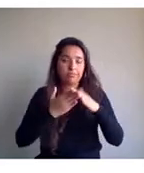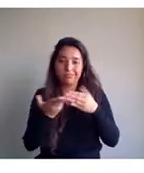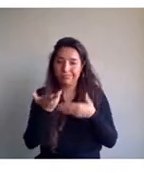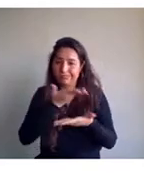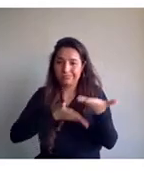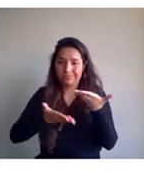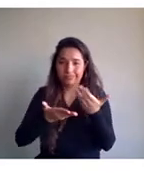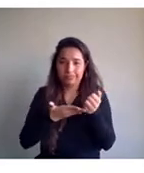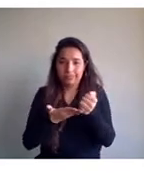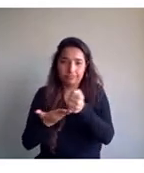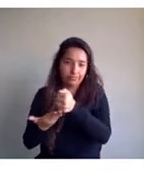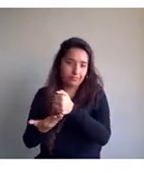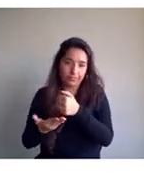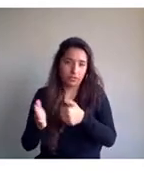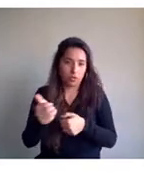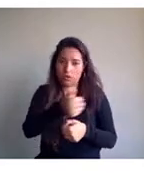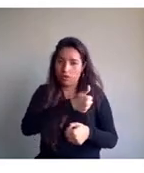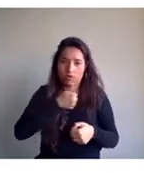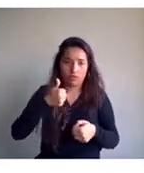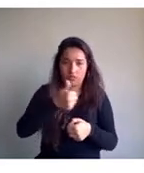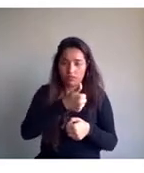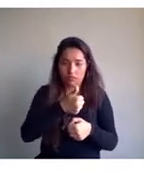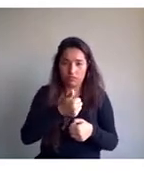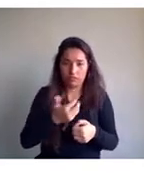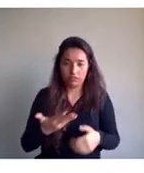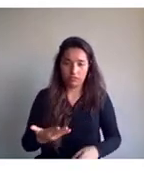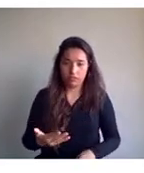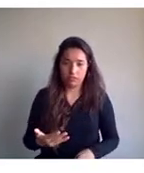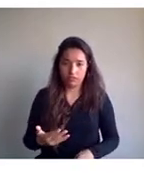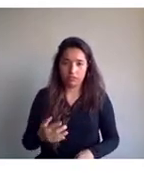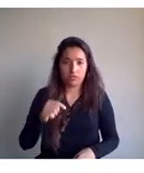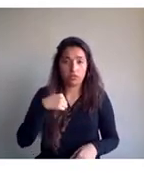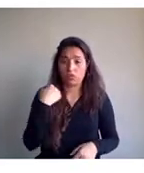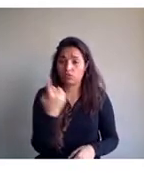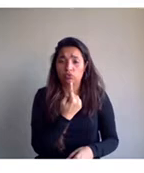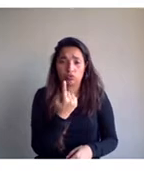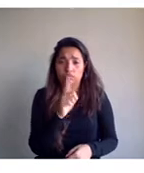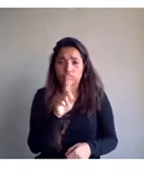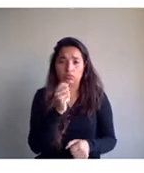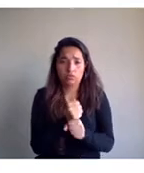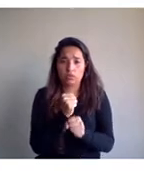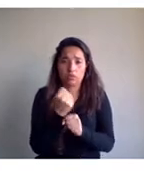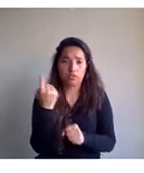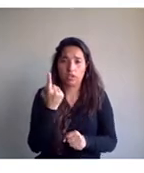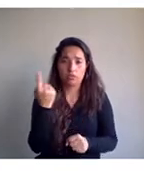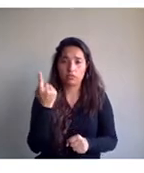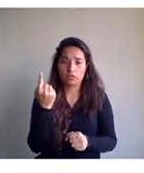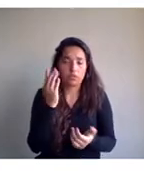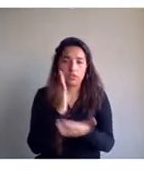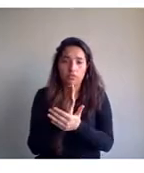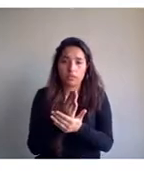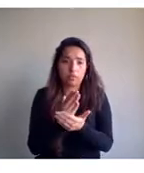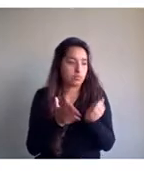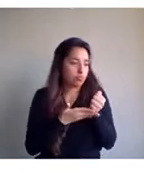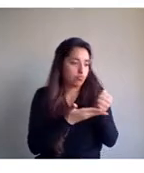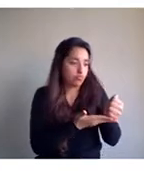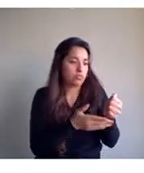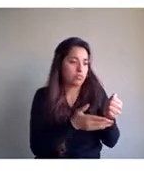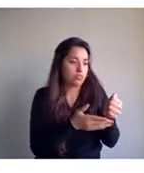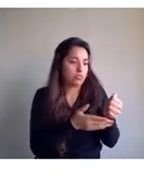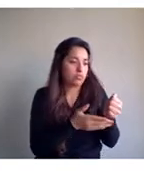entender los que no trabajamos solos que tenemos que ser sólidos y que a través de esa solidaridad